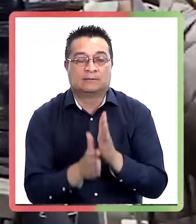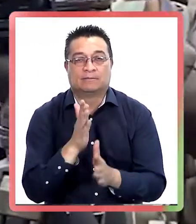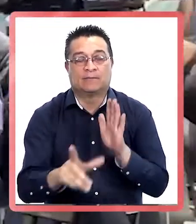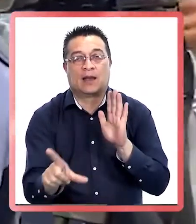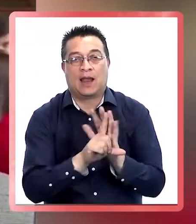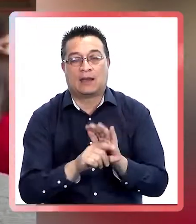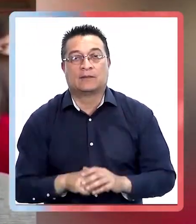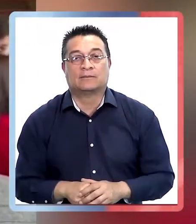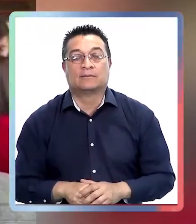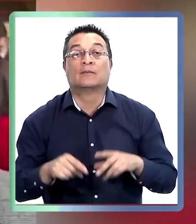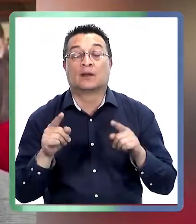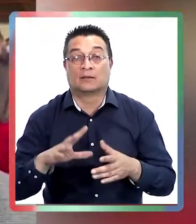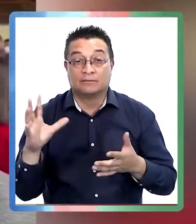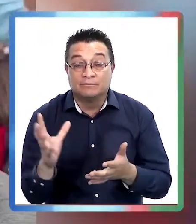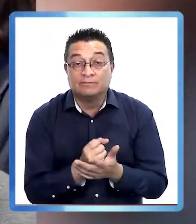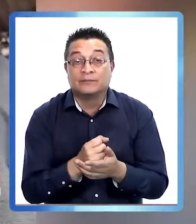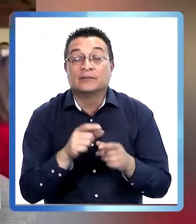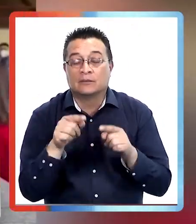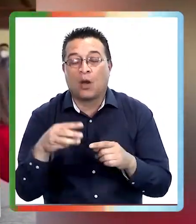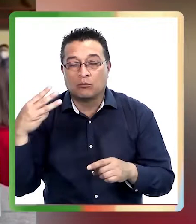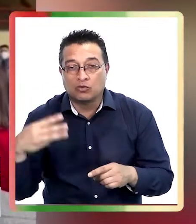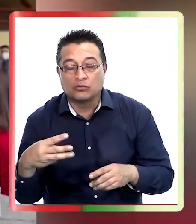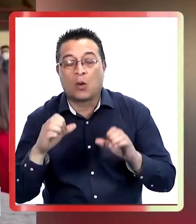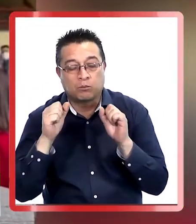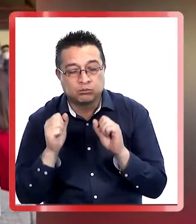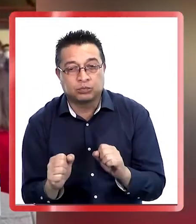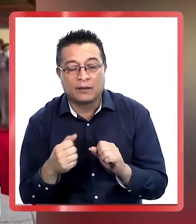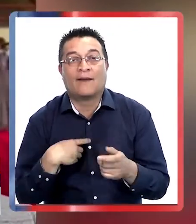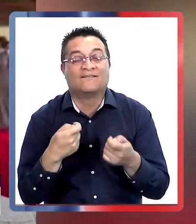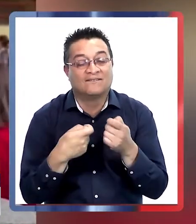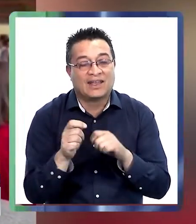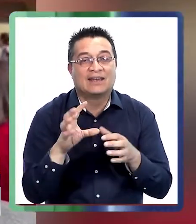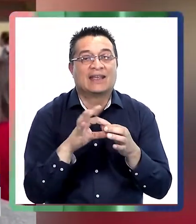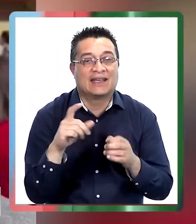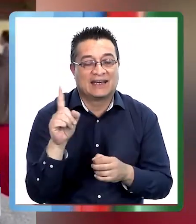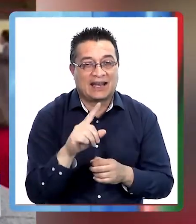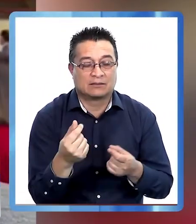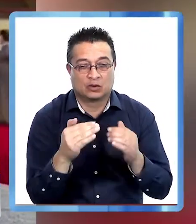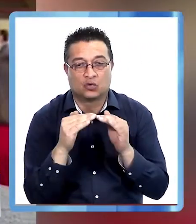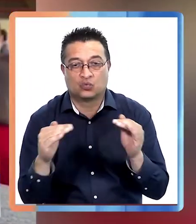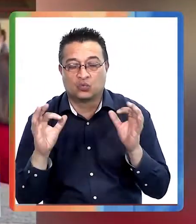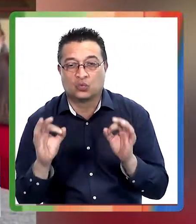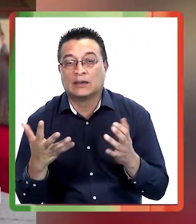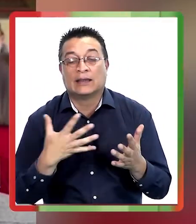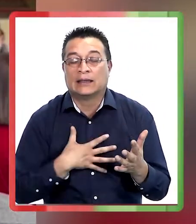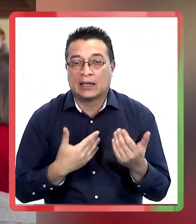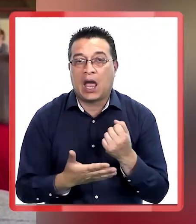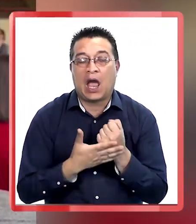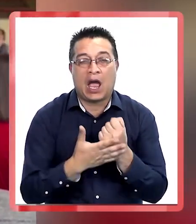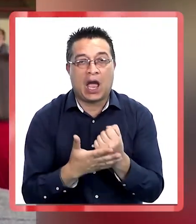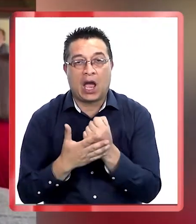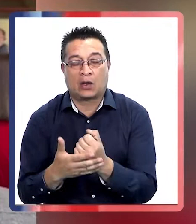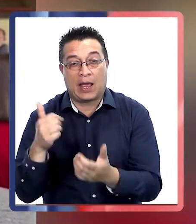una ley. Poder lograr definitivamente que los municipios podamos vender este gas a precio justo. ¿Qué queremos? Ayudar a la